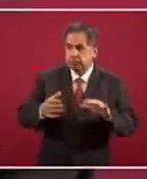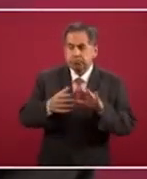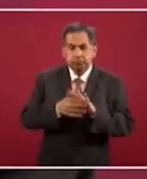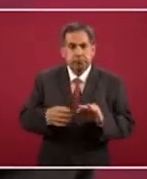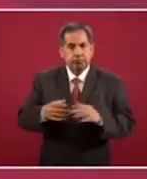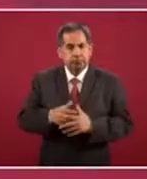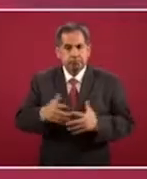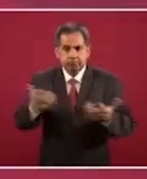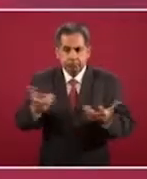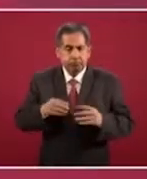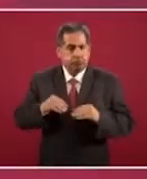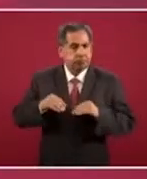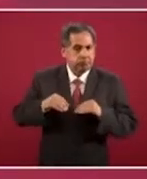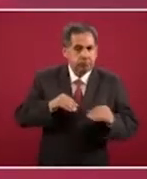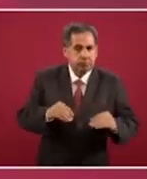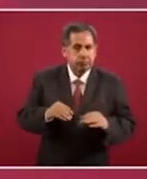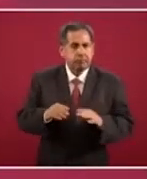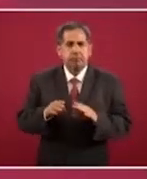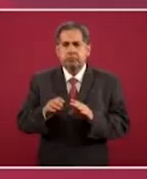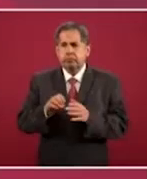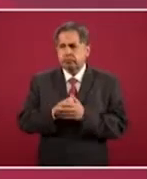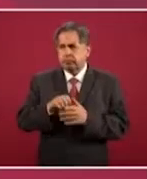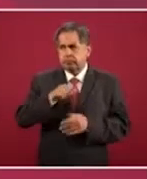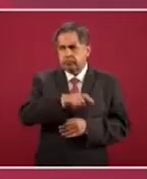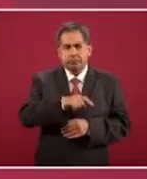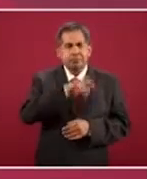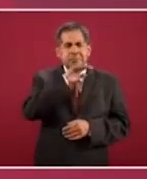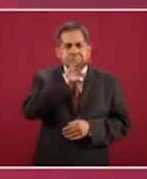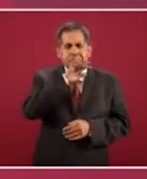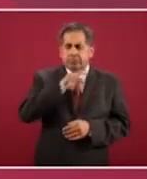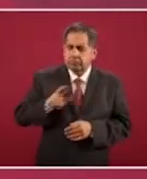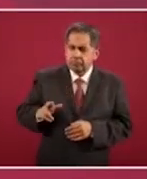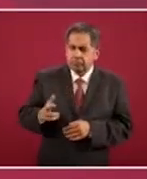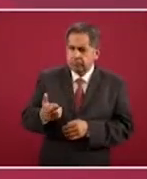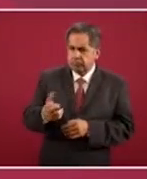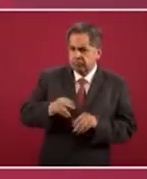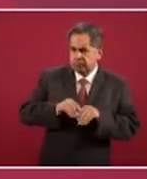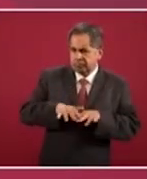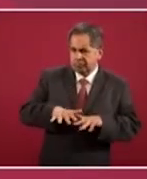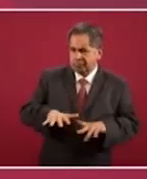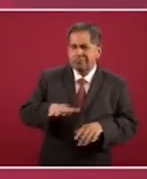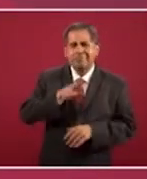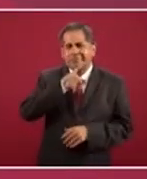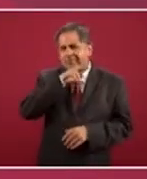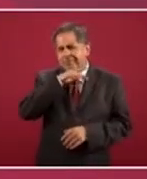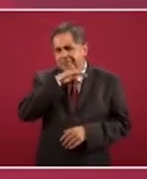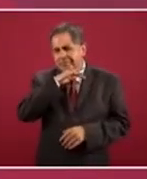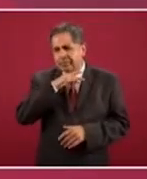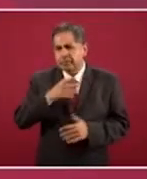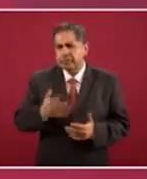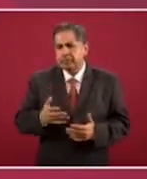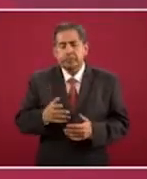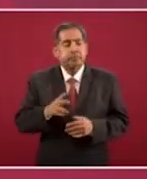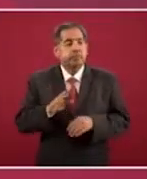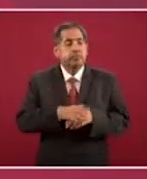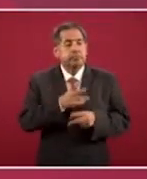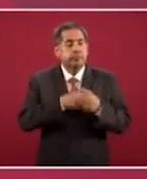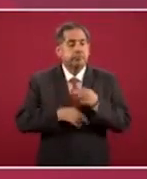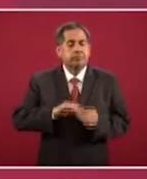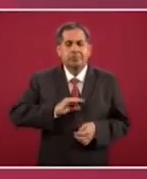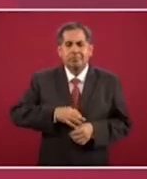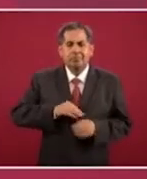actuemos en el caso de la contaminación provocada por el derrame de